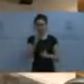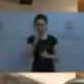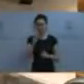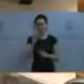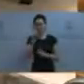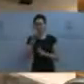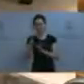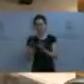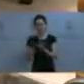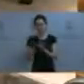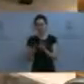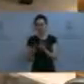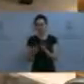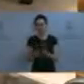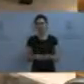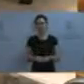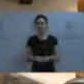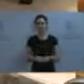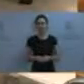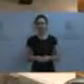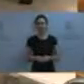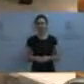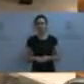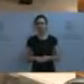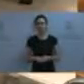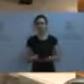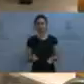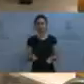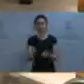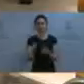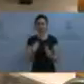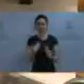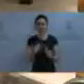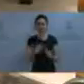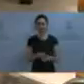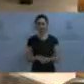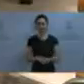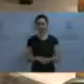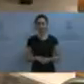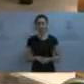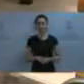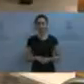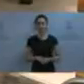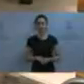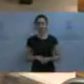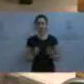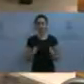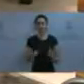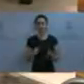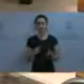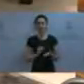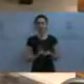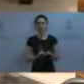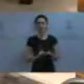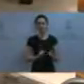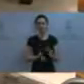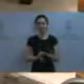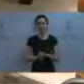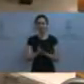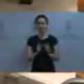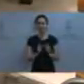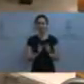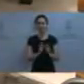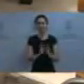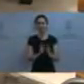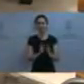2017 se nos ha comunicado por parte de la Secretaría Permanente de la Conferencia